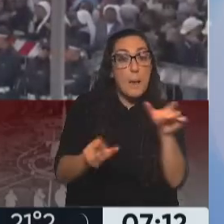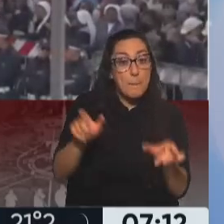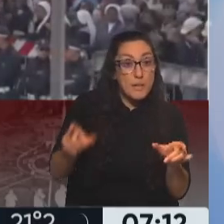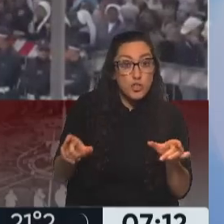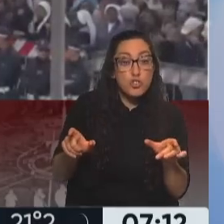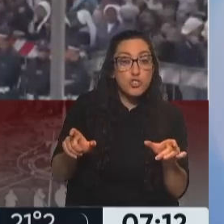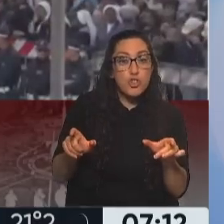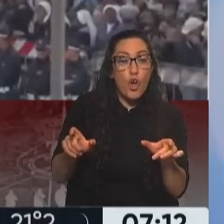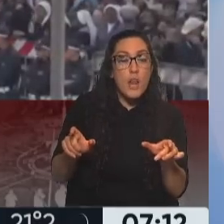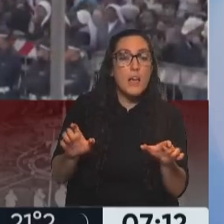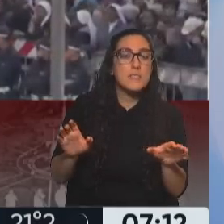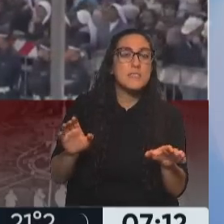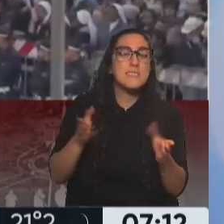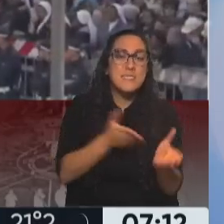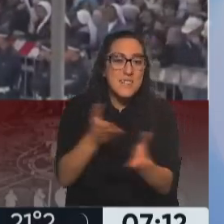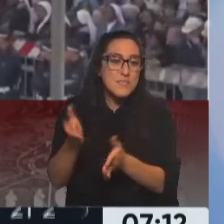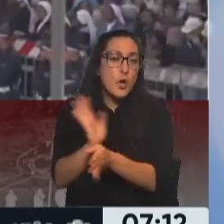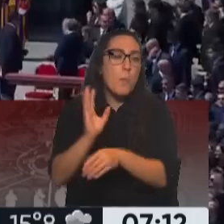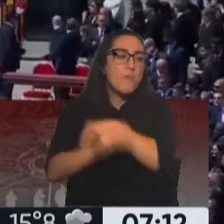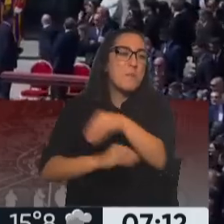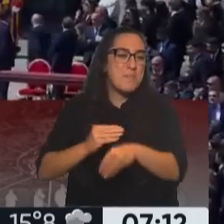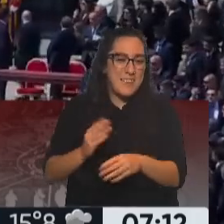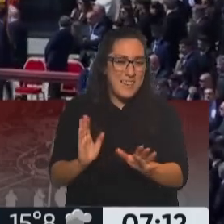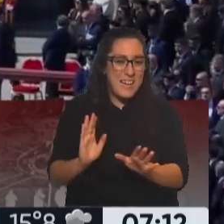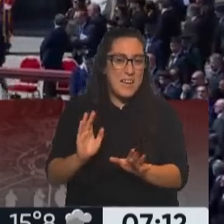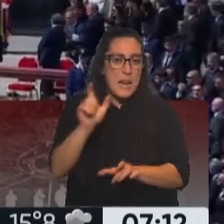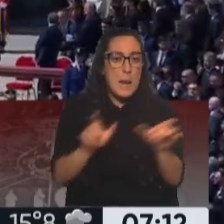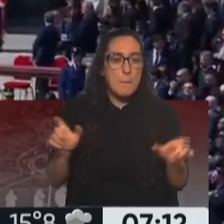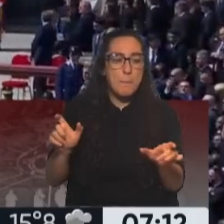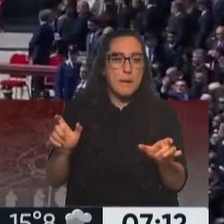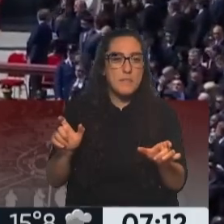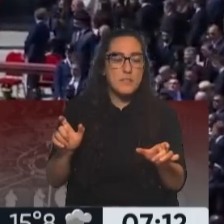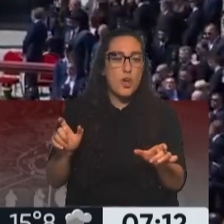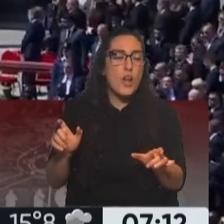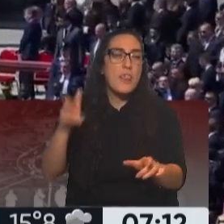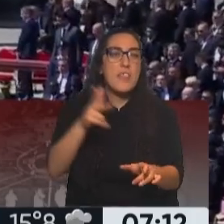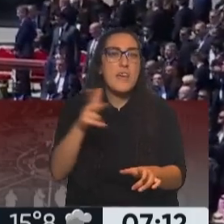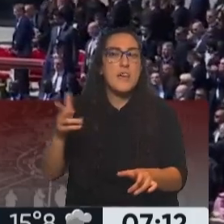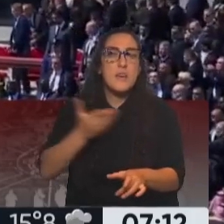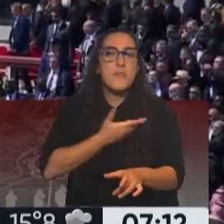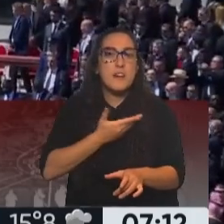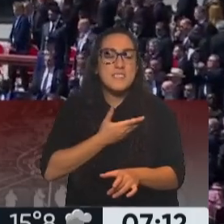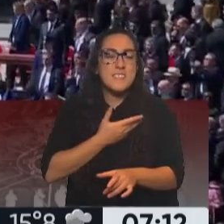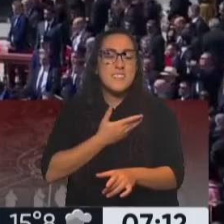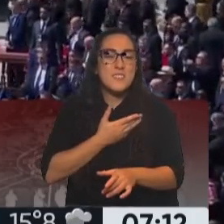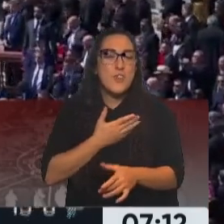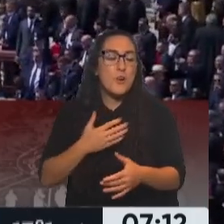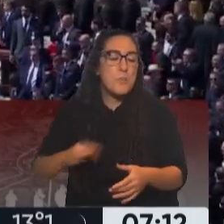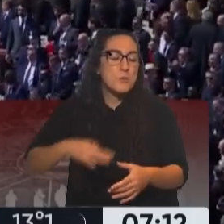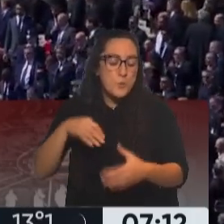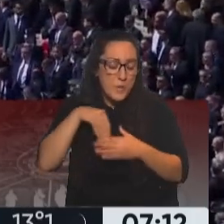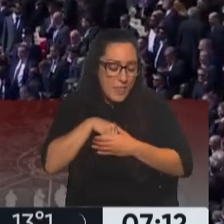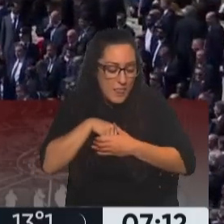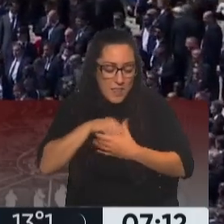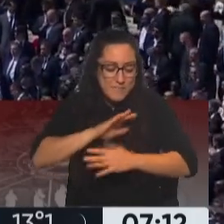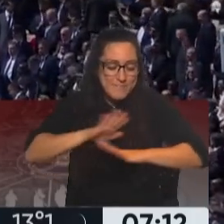él, la familia de él, esa gente tiene un lugar importante en el corazón de Francisco, más que en las cámaras de televisión, el lugar que le den ahí o no le